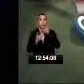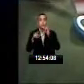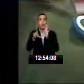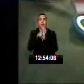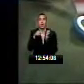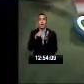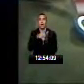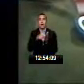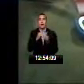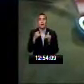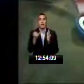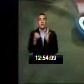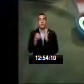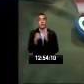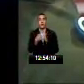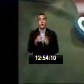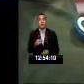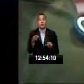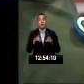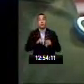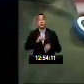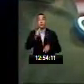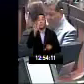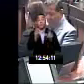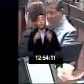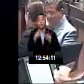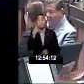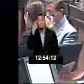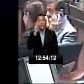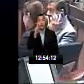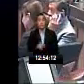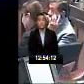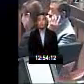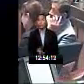ley de simplificación tributaria. Otros parlamentarios